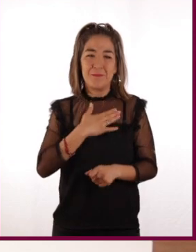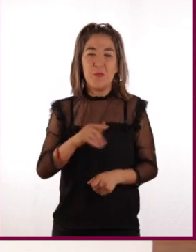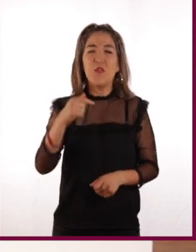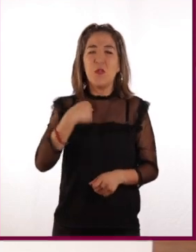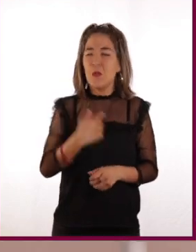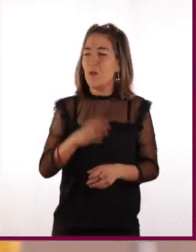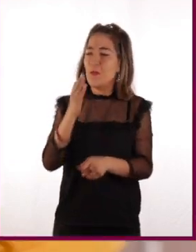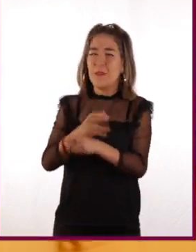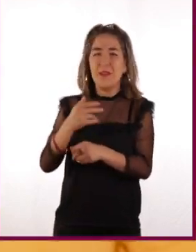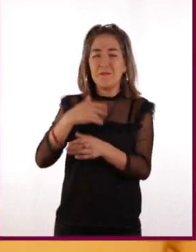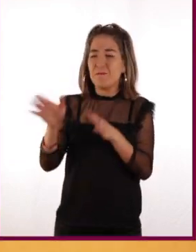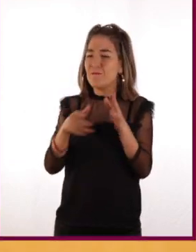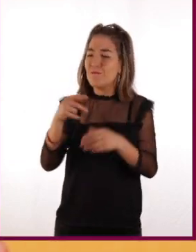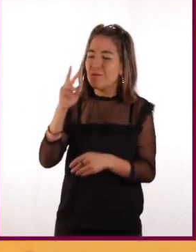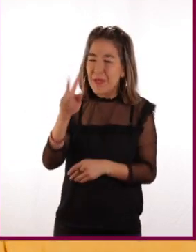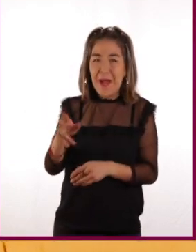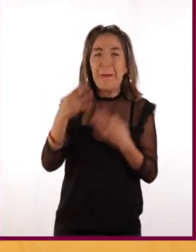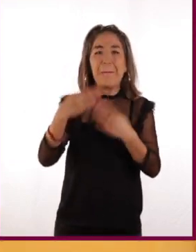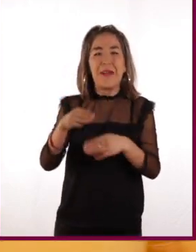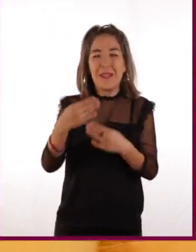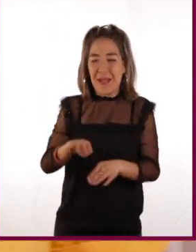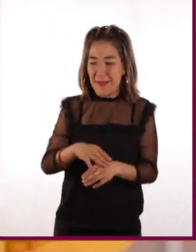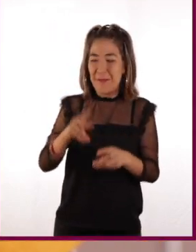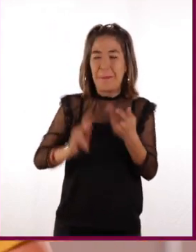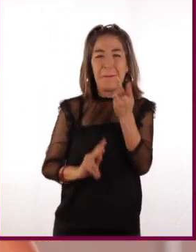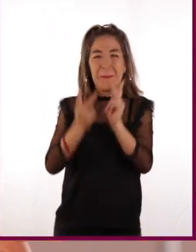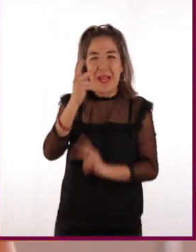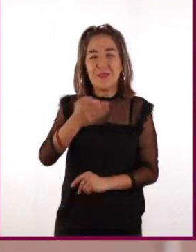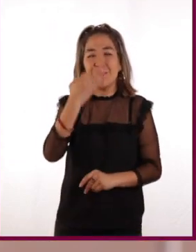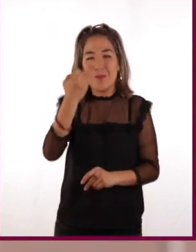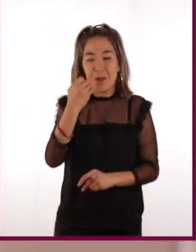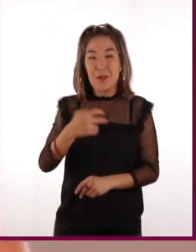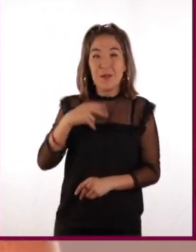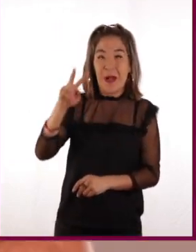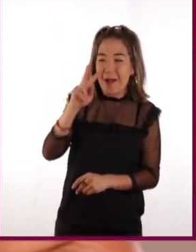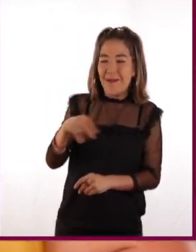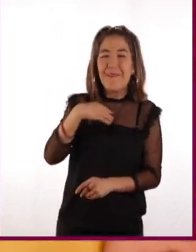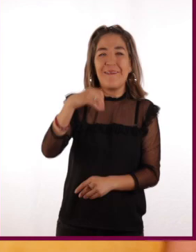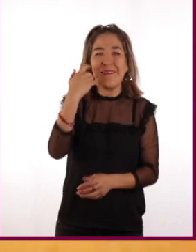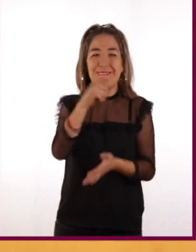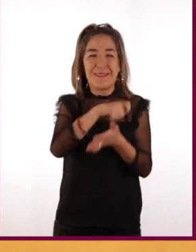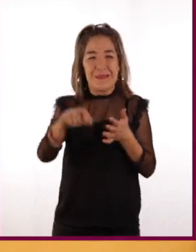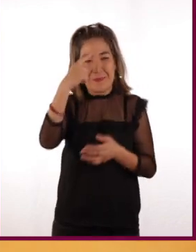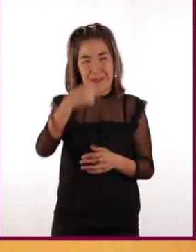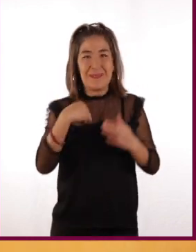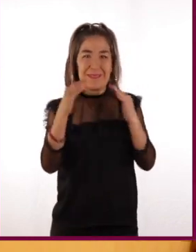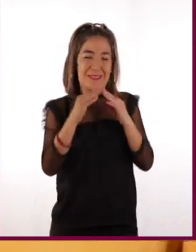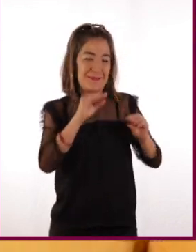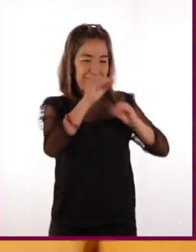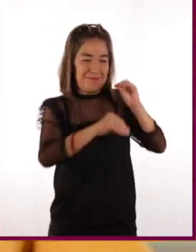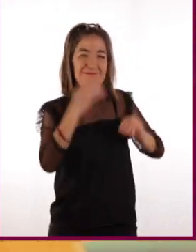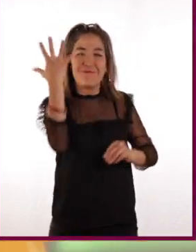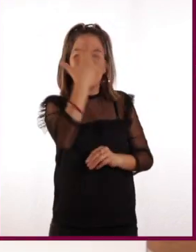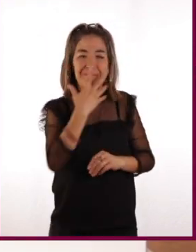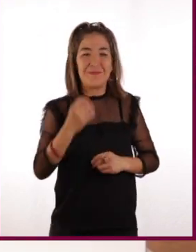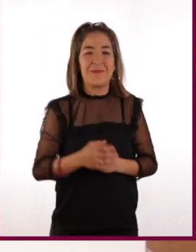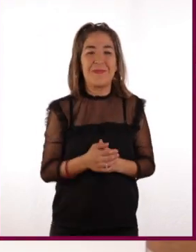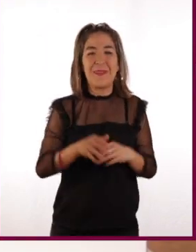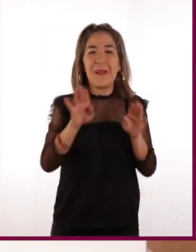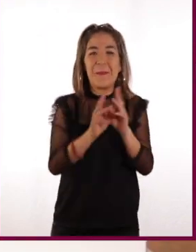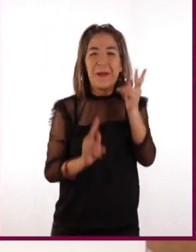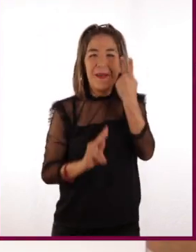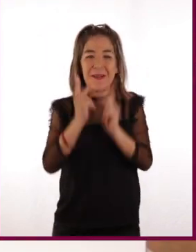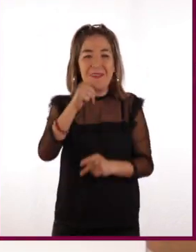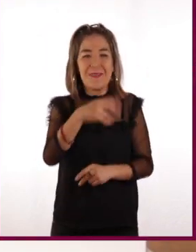¿eh? De camino para acá pasé por el mercado de plantas y flores y pues me las quise comprar para cuando llegara a casa, pues adornar, ¿no?